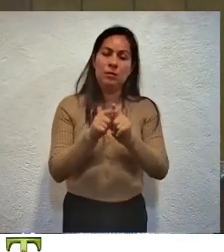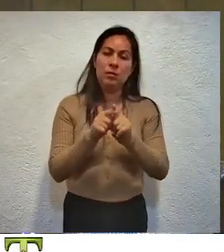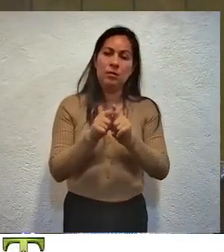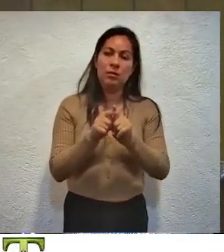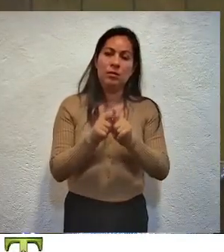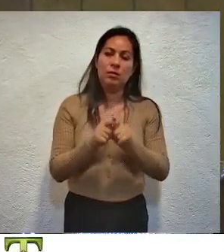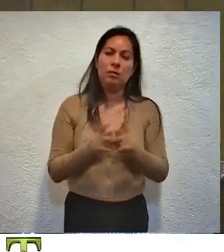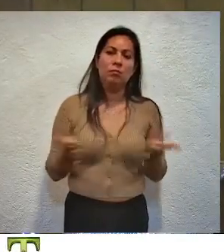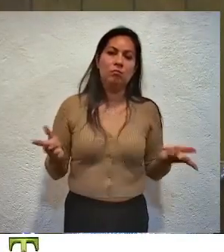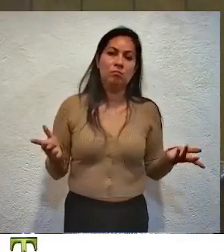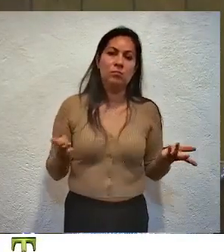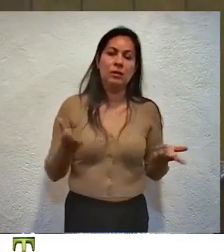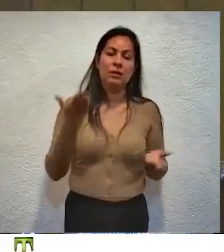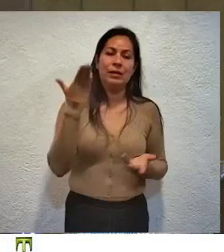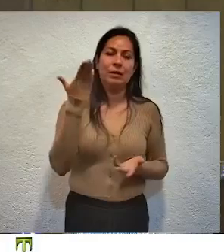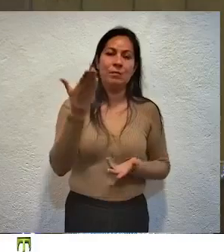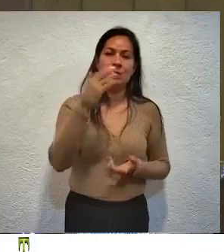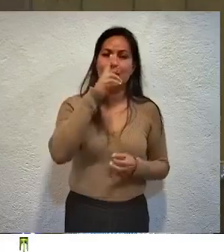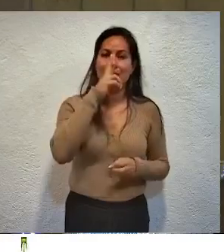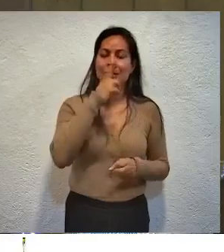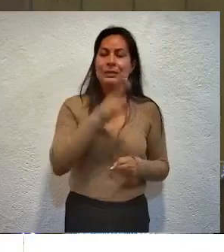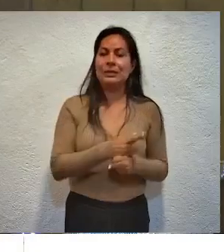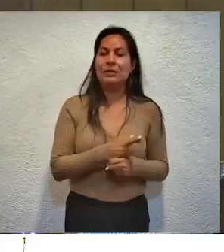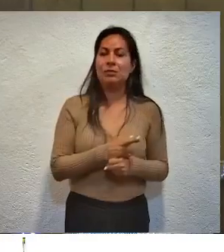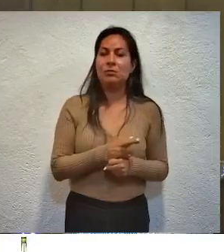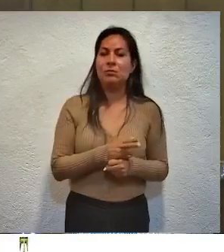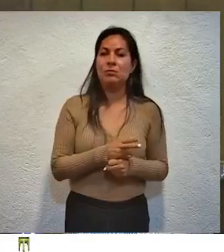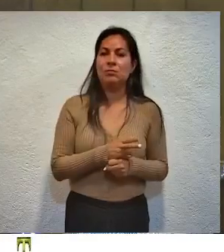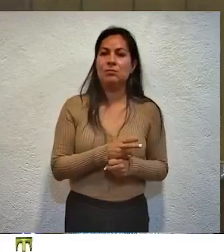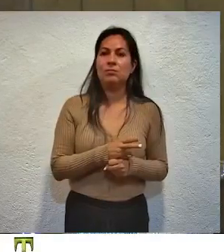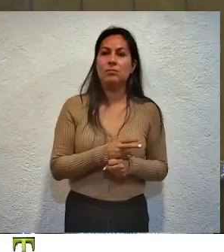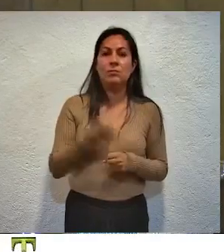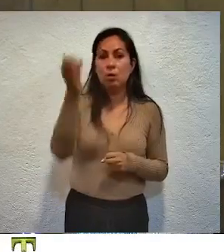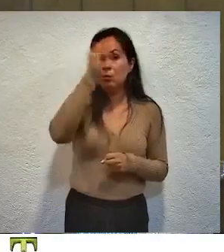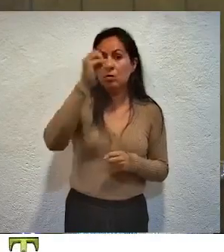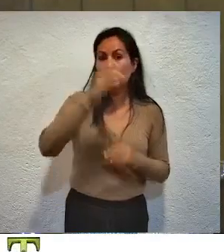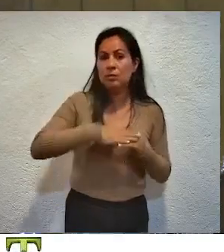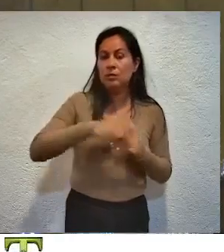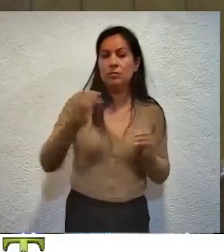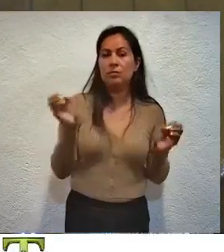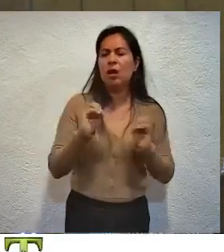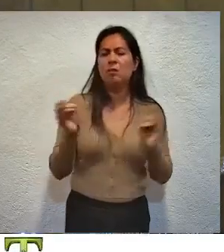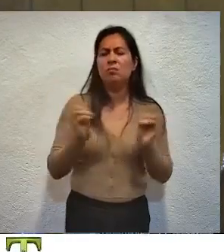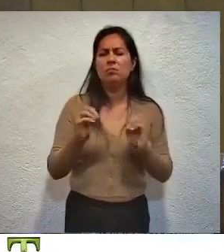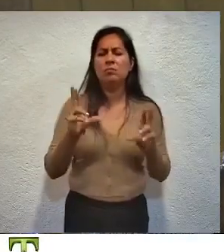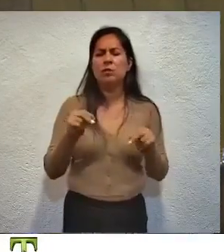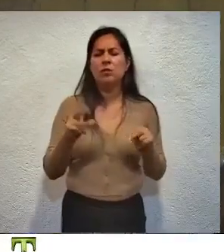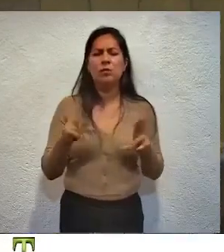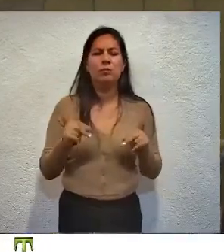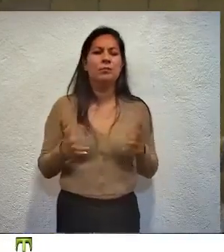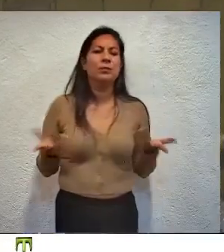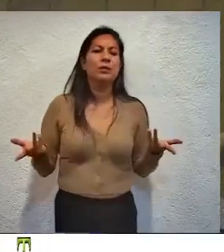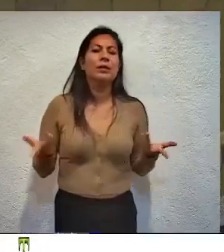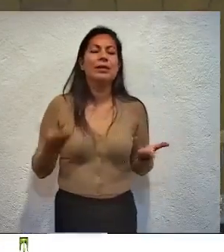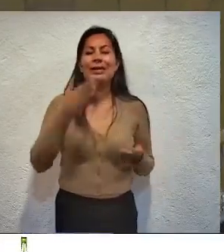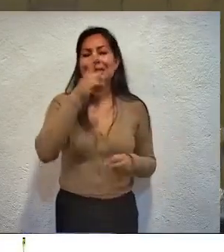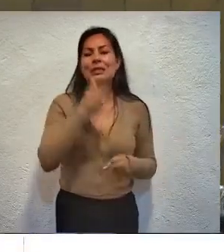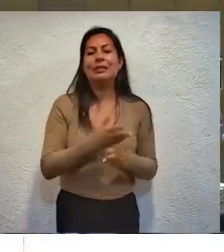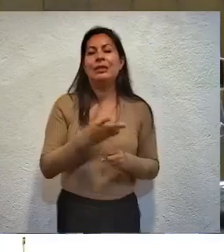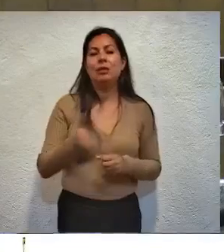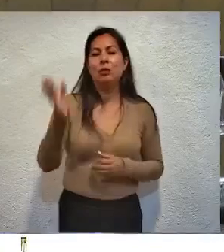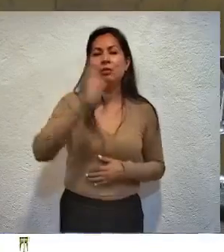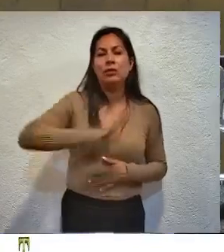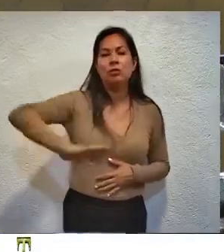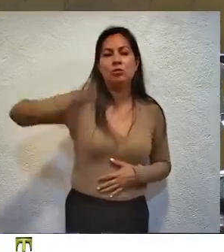Y pues le solicito al secretario, si ya no hay más comentarios, compañeros magistrados, solicito al secretario tome